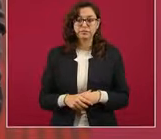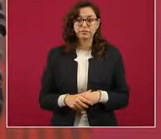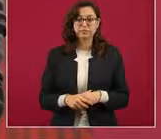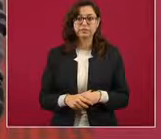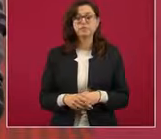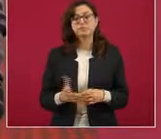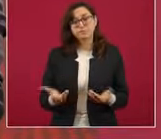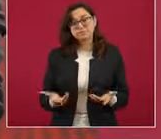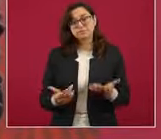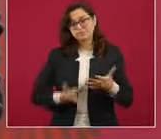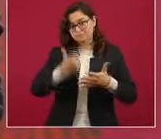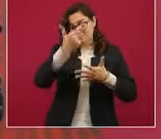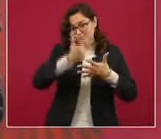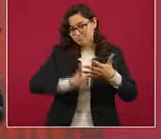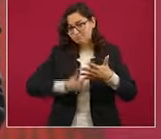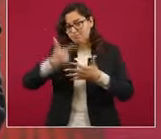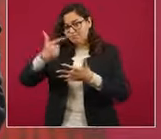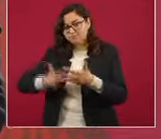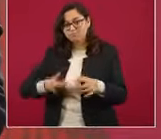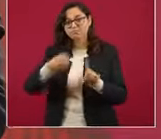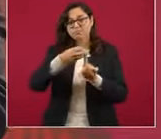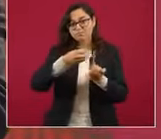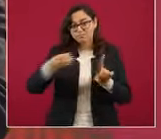manera ordenada.